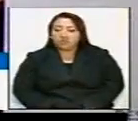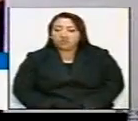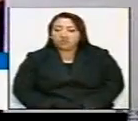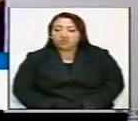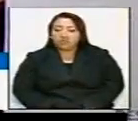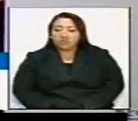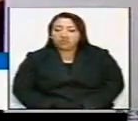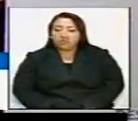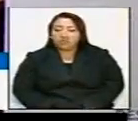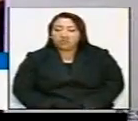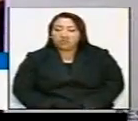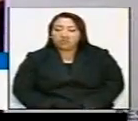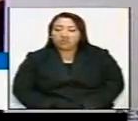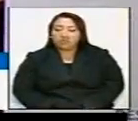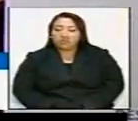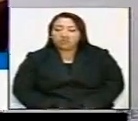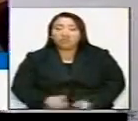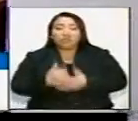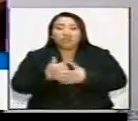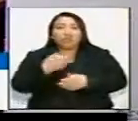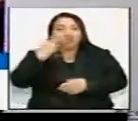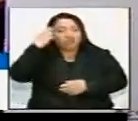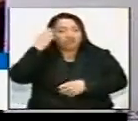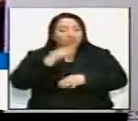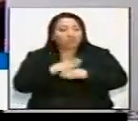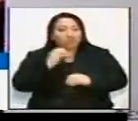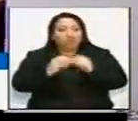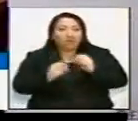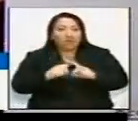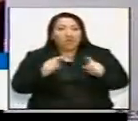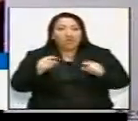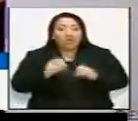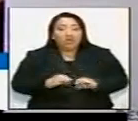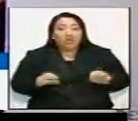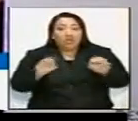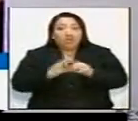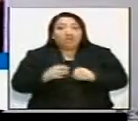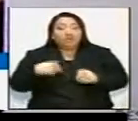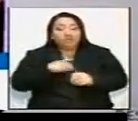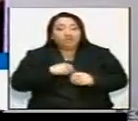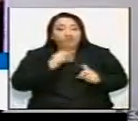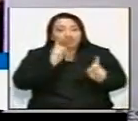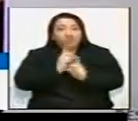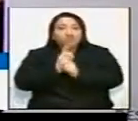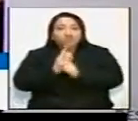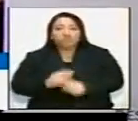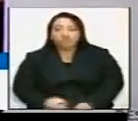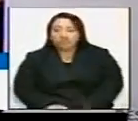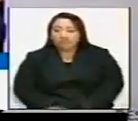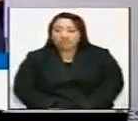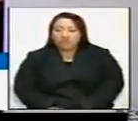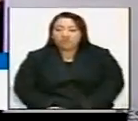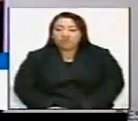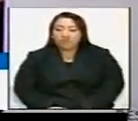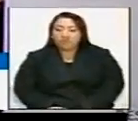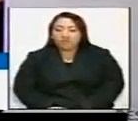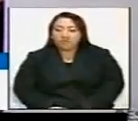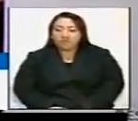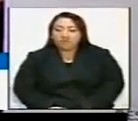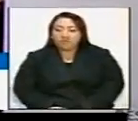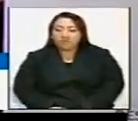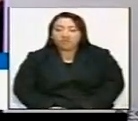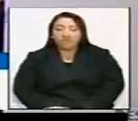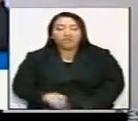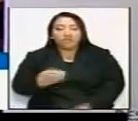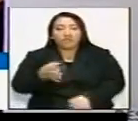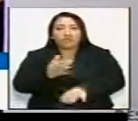ayudar a las políticas de las reformas. Creo que ese es el desafío que nosotros enfrentamos. Y bueno, y ya desde el